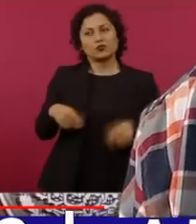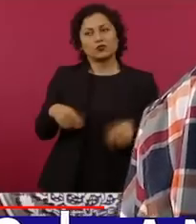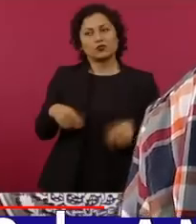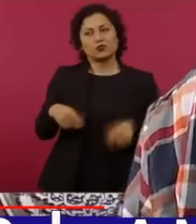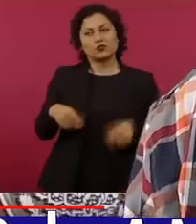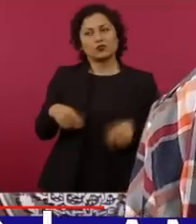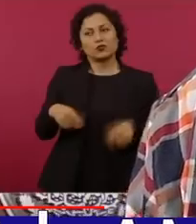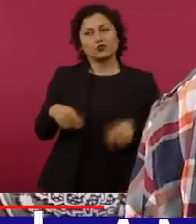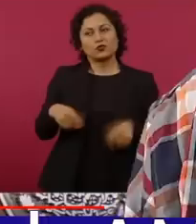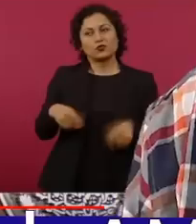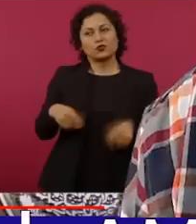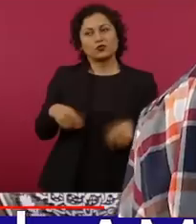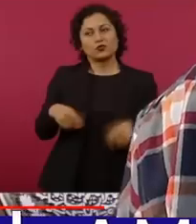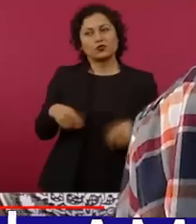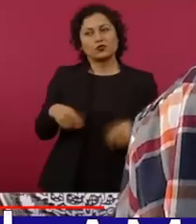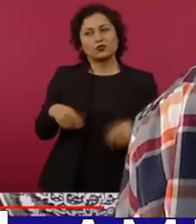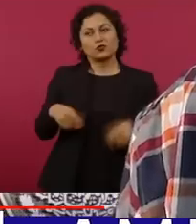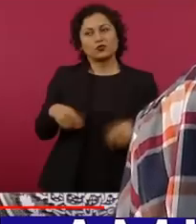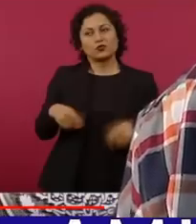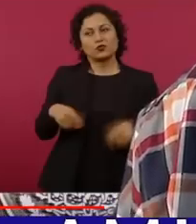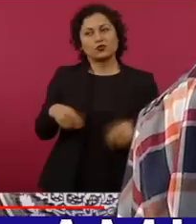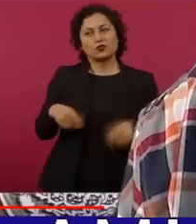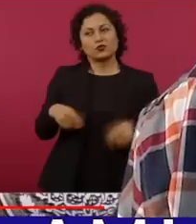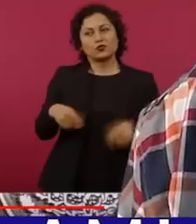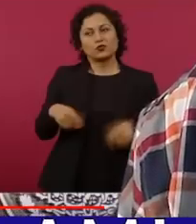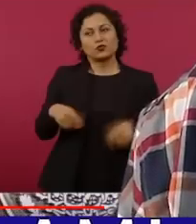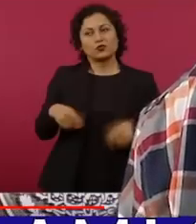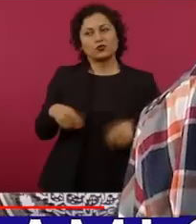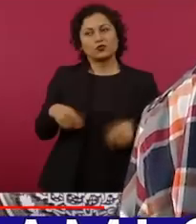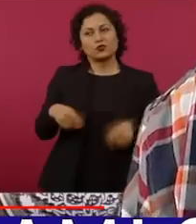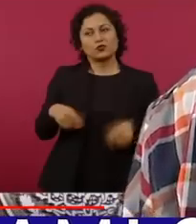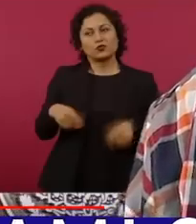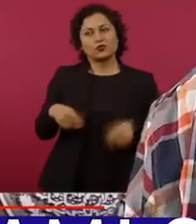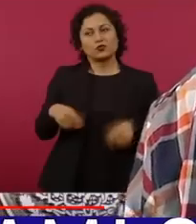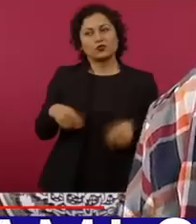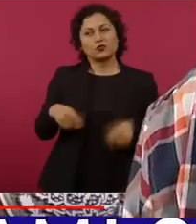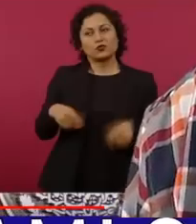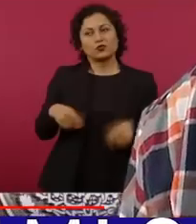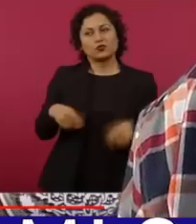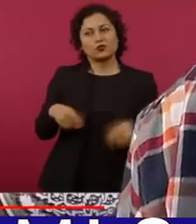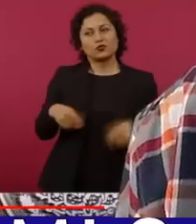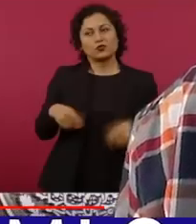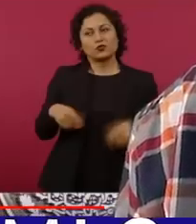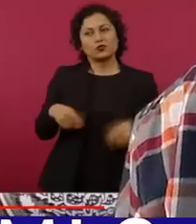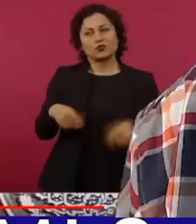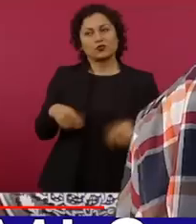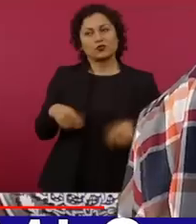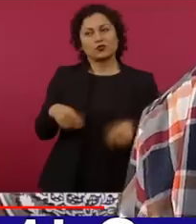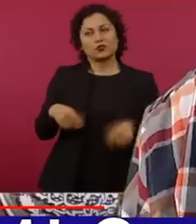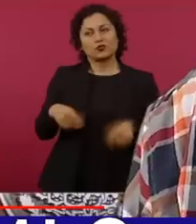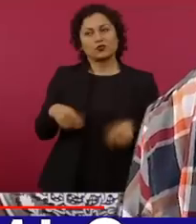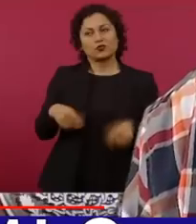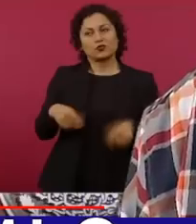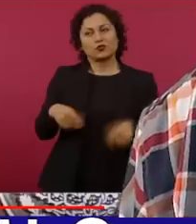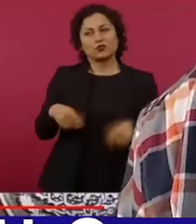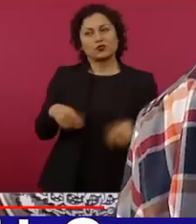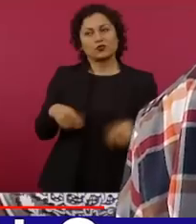la mina de cobre más grande del Perú, la segunda probablemente más grande del